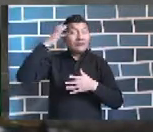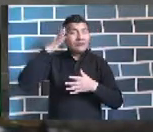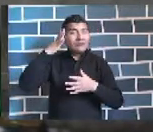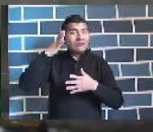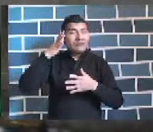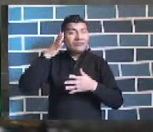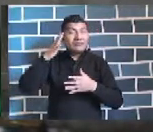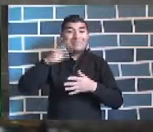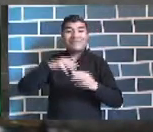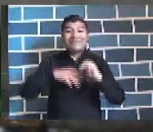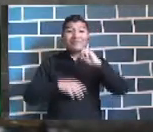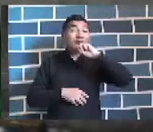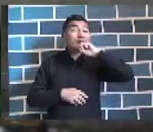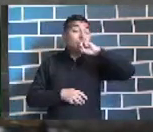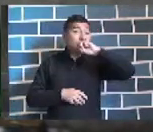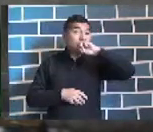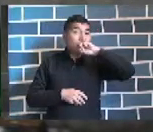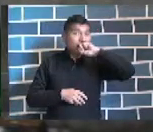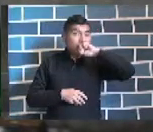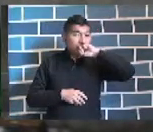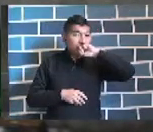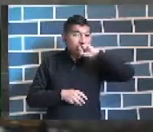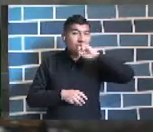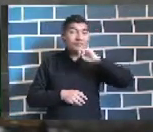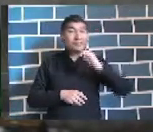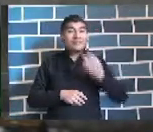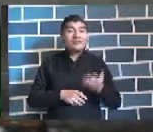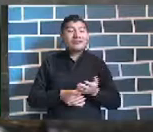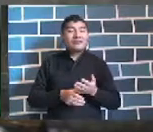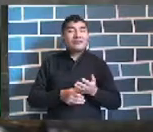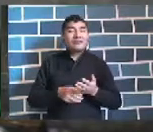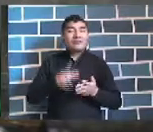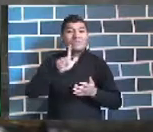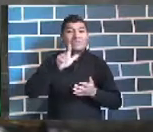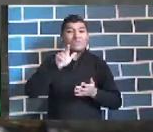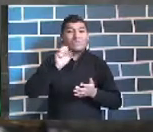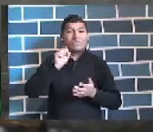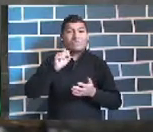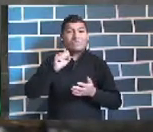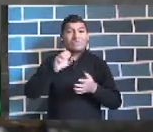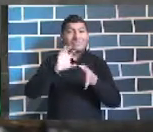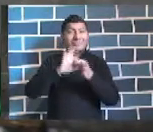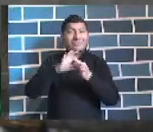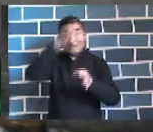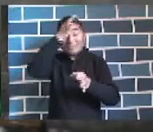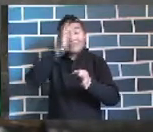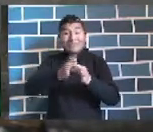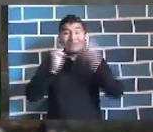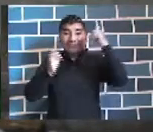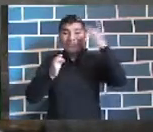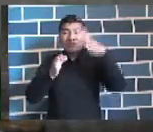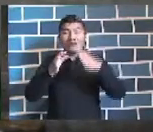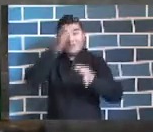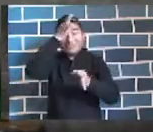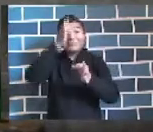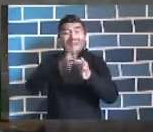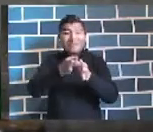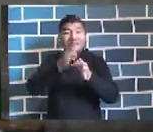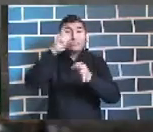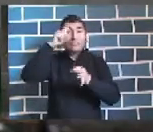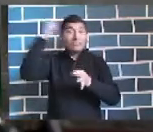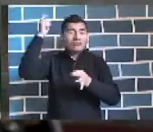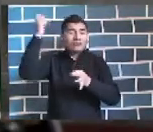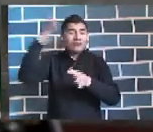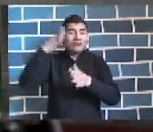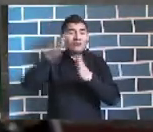enseña el Papa Francisco en la Lumen Fidei, luz de la fe número 4, es una luz